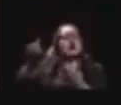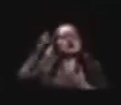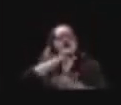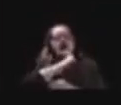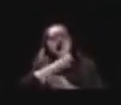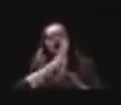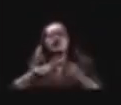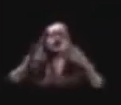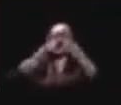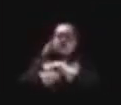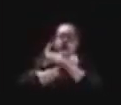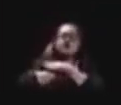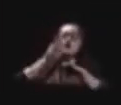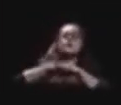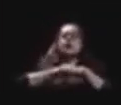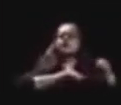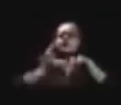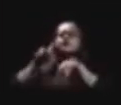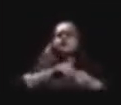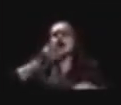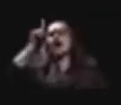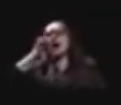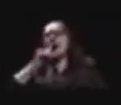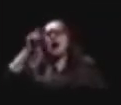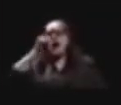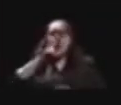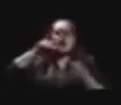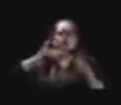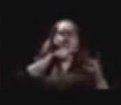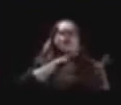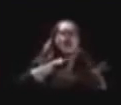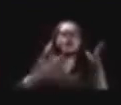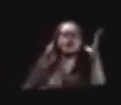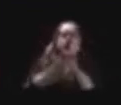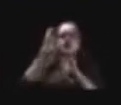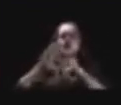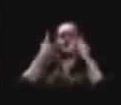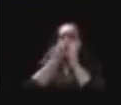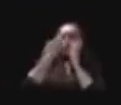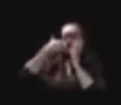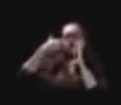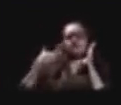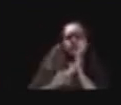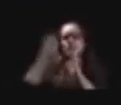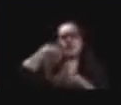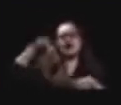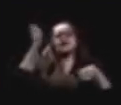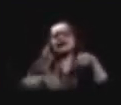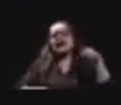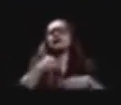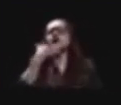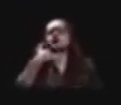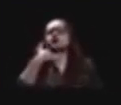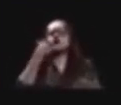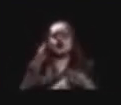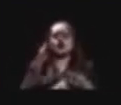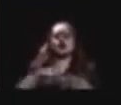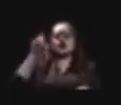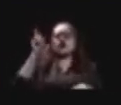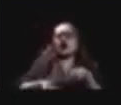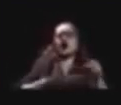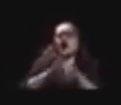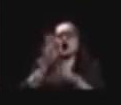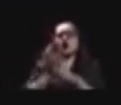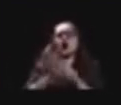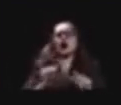educación, inversión en movilidad, en agua, a partir de una nueva fórmula, acabar con la corrupción y los